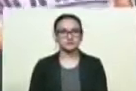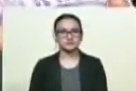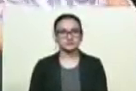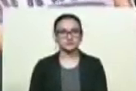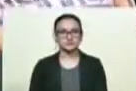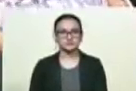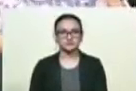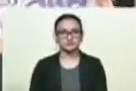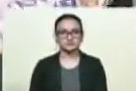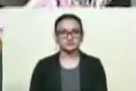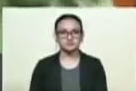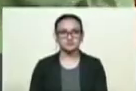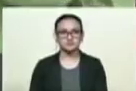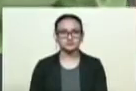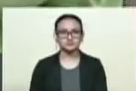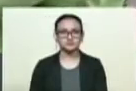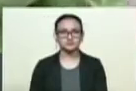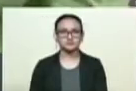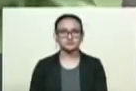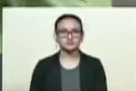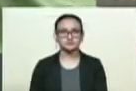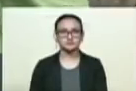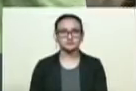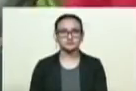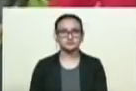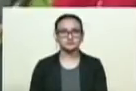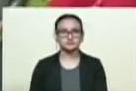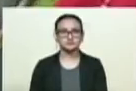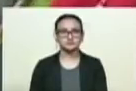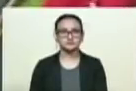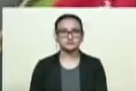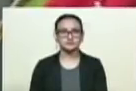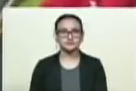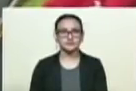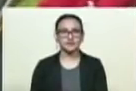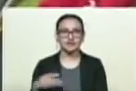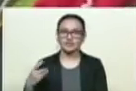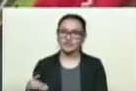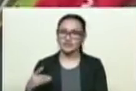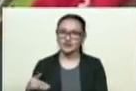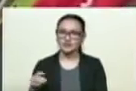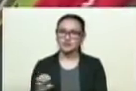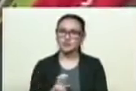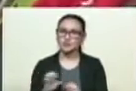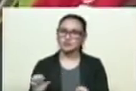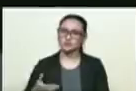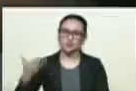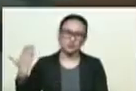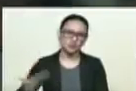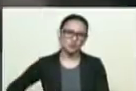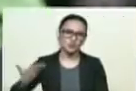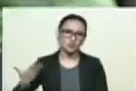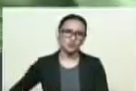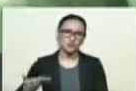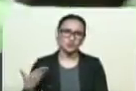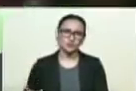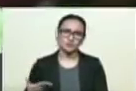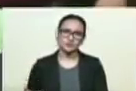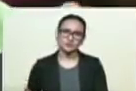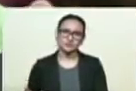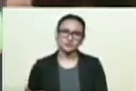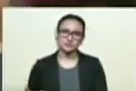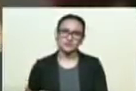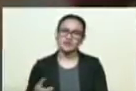Estamos hablando, fíjense ustedes, del derecho a la educación fundamental que hoy tienen y